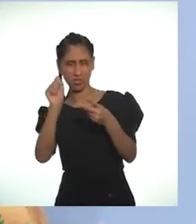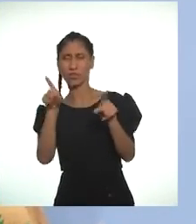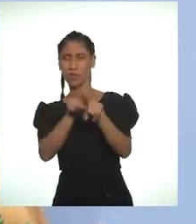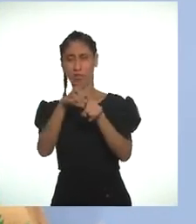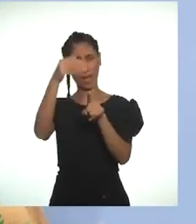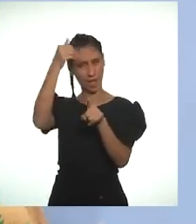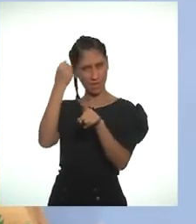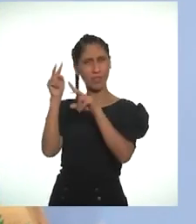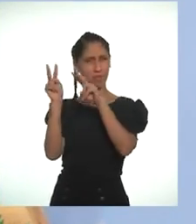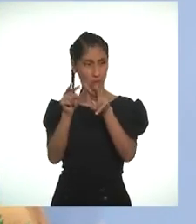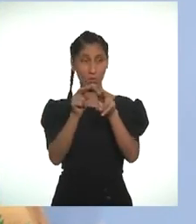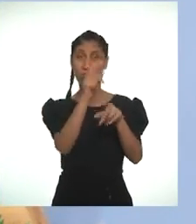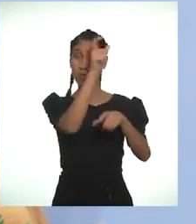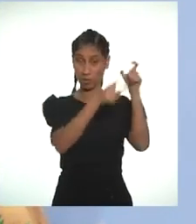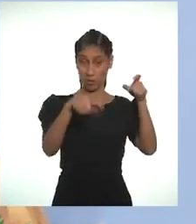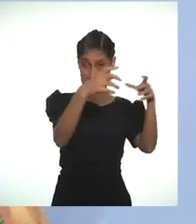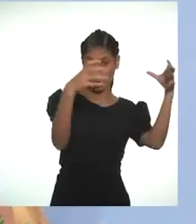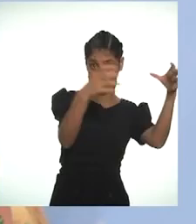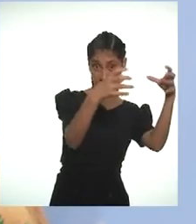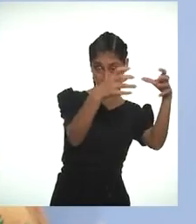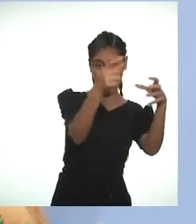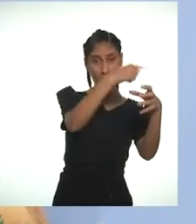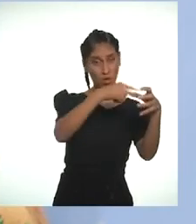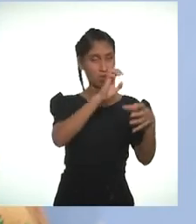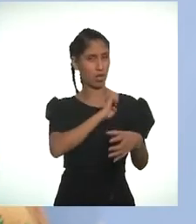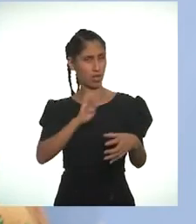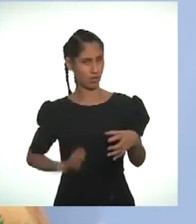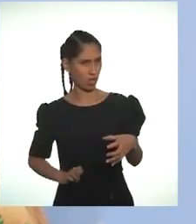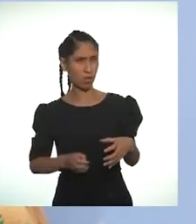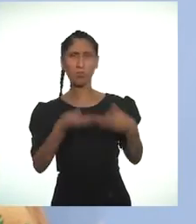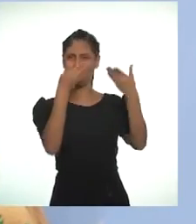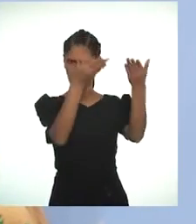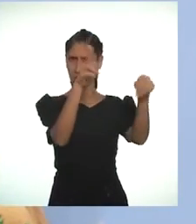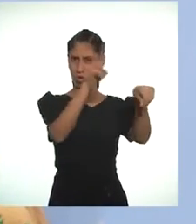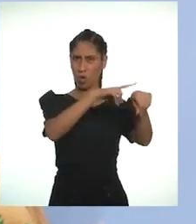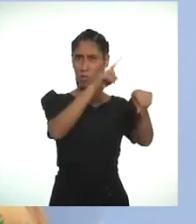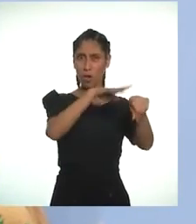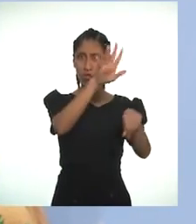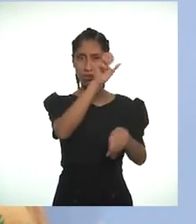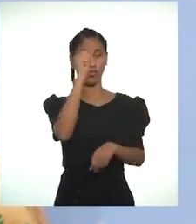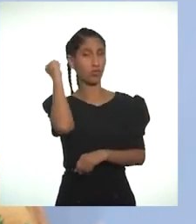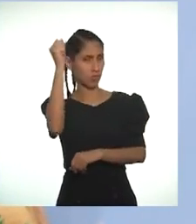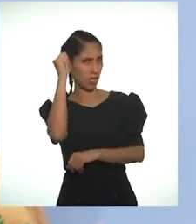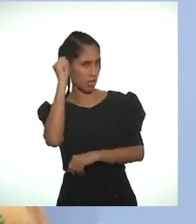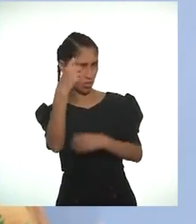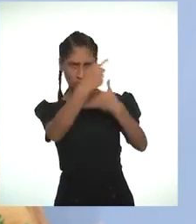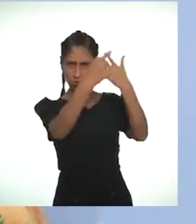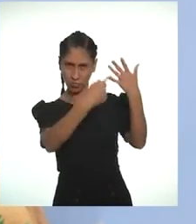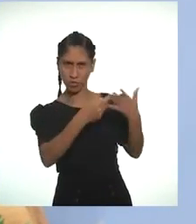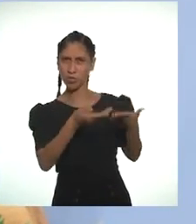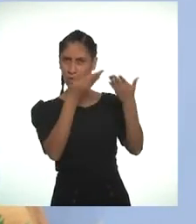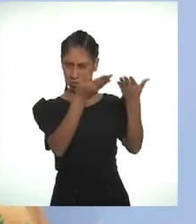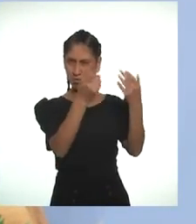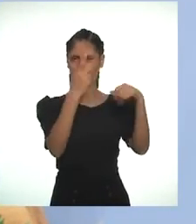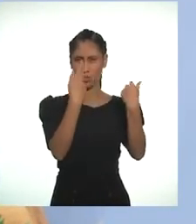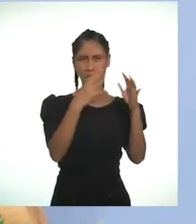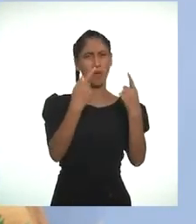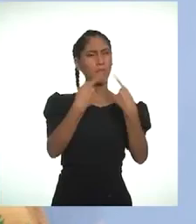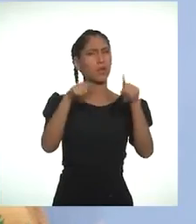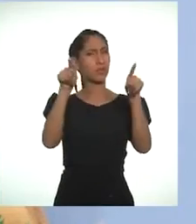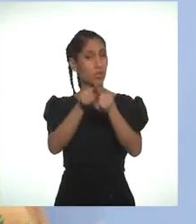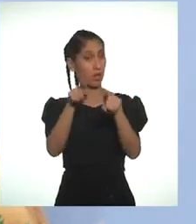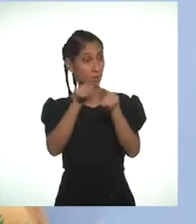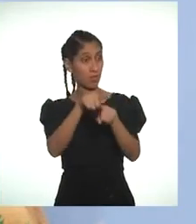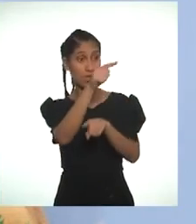le otorga a estas poblaciones. Pero hoy, tras hacer un repaso histórico, descubrimos que el proceso para obtener esos derechos ha